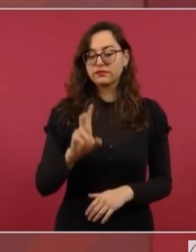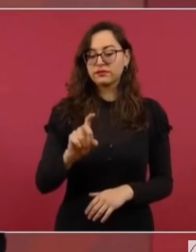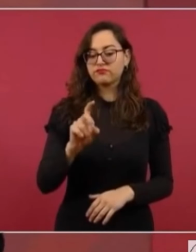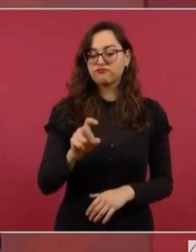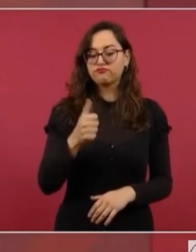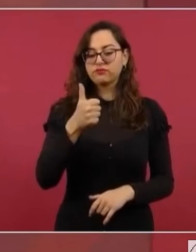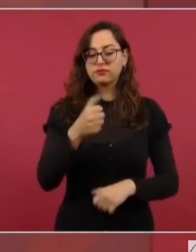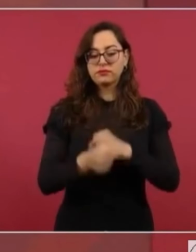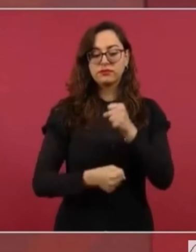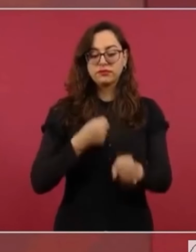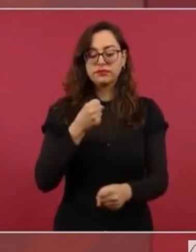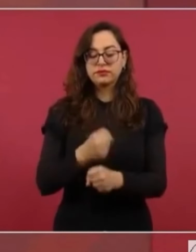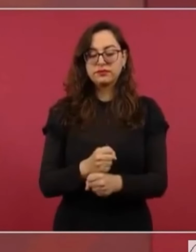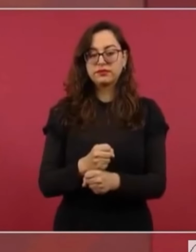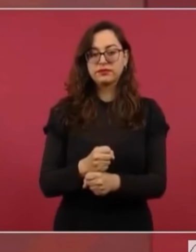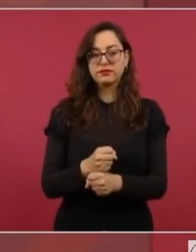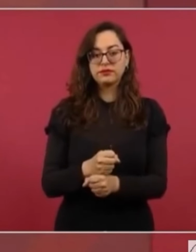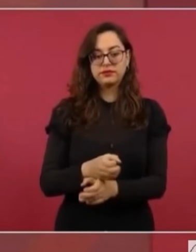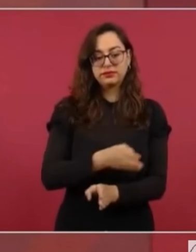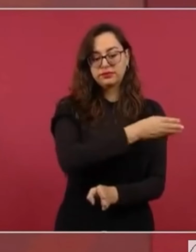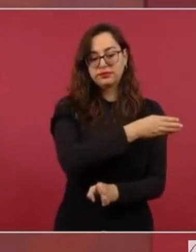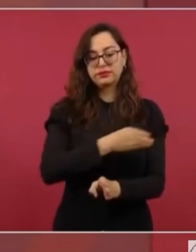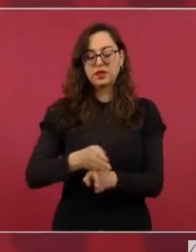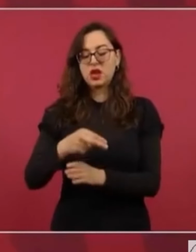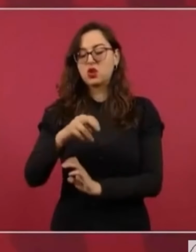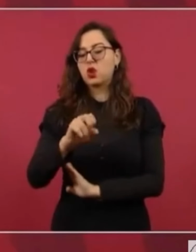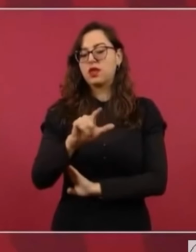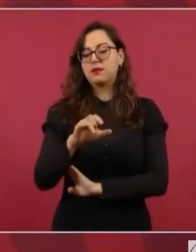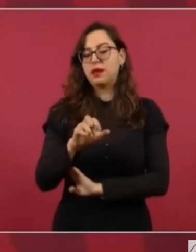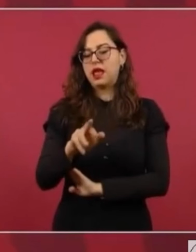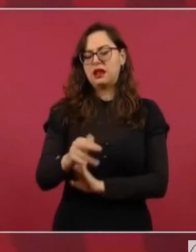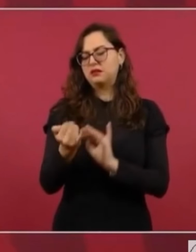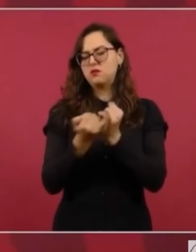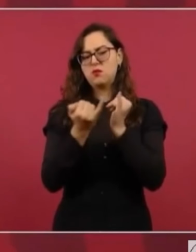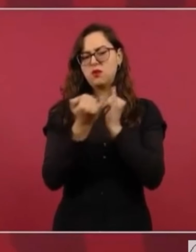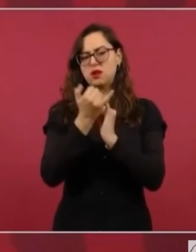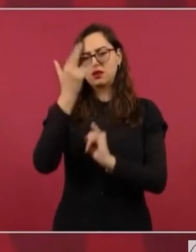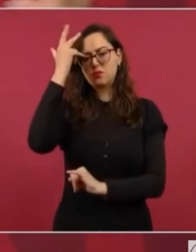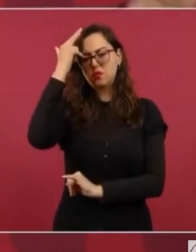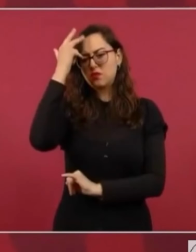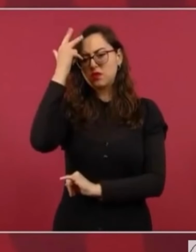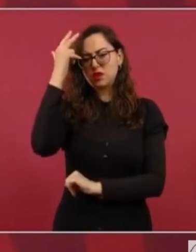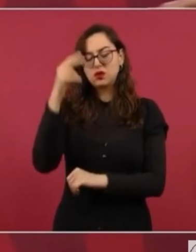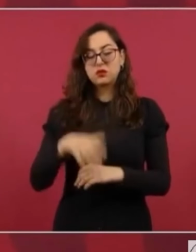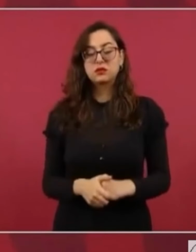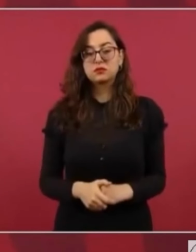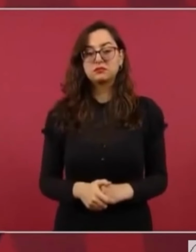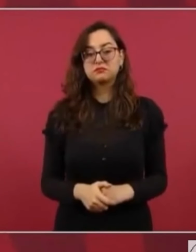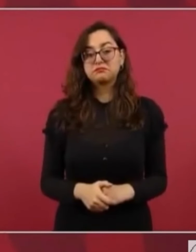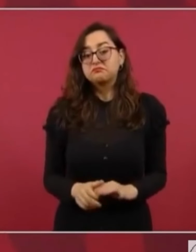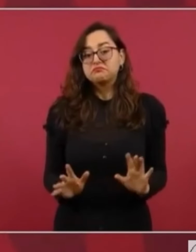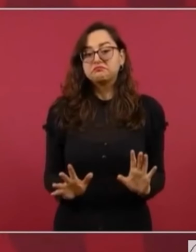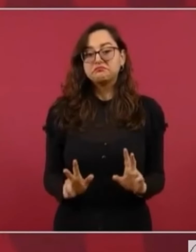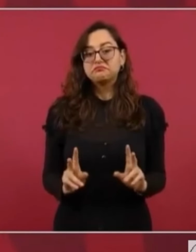del llamado neoliberalismo o neoporfirismo. Y no se tocó el tema.